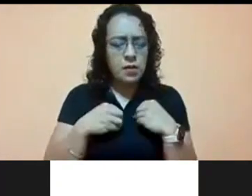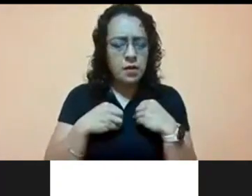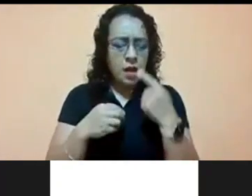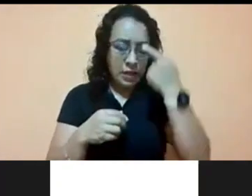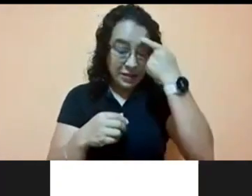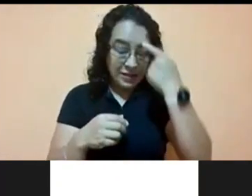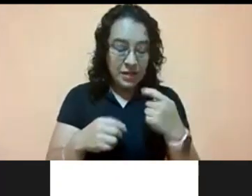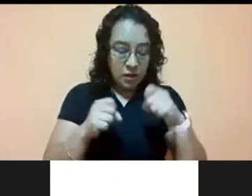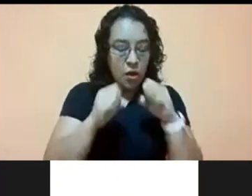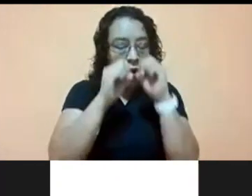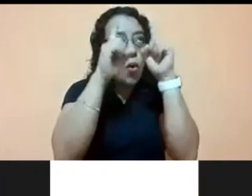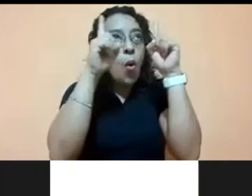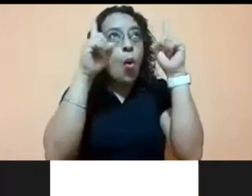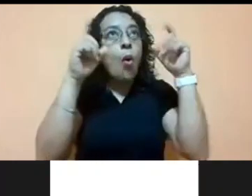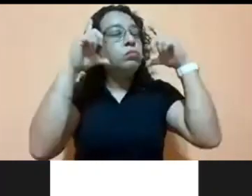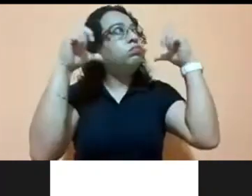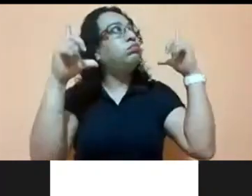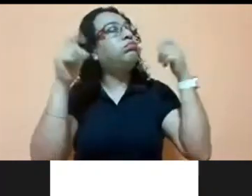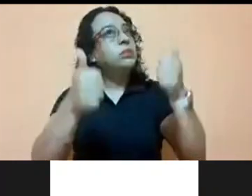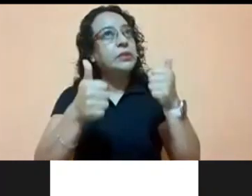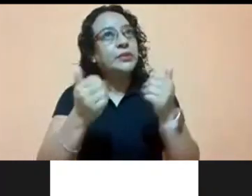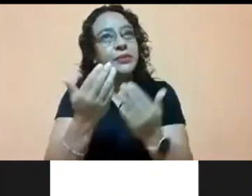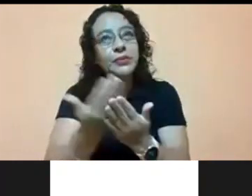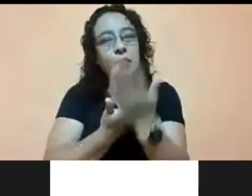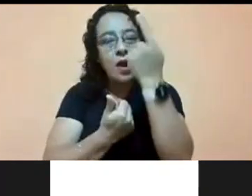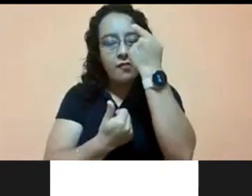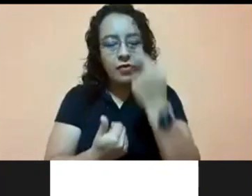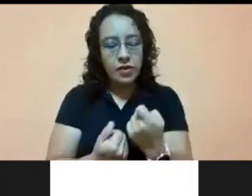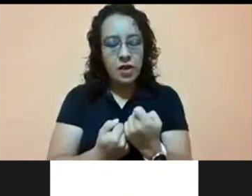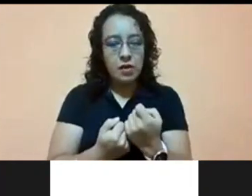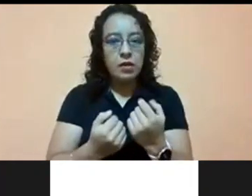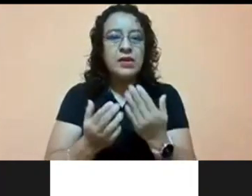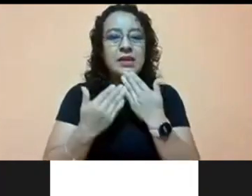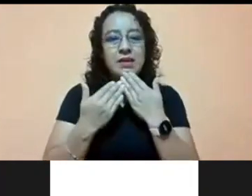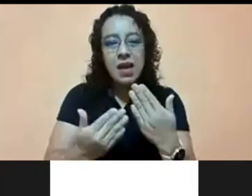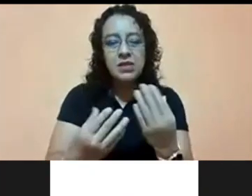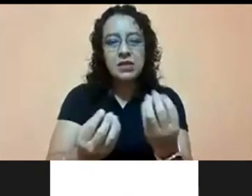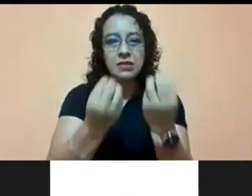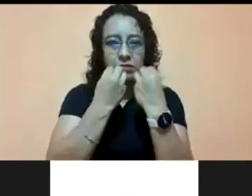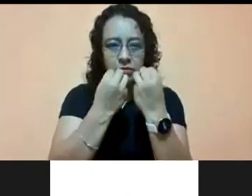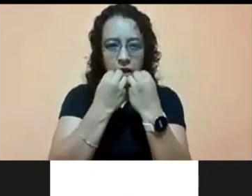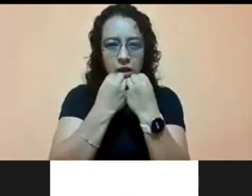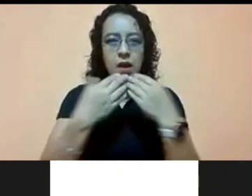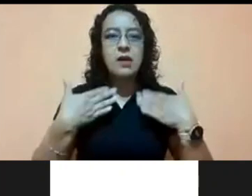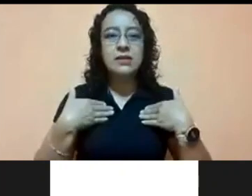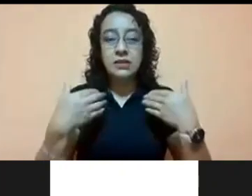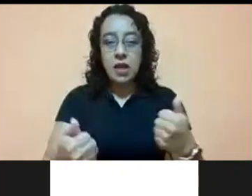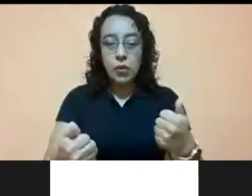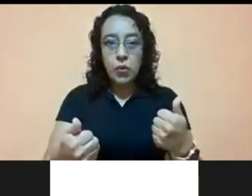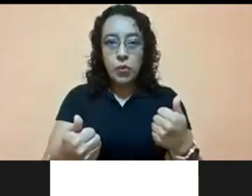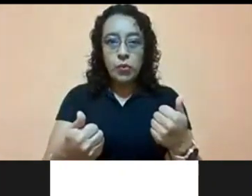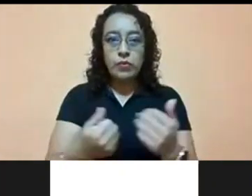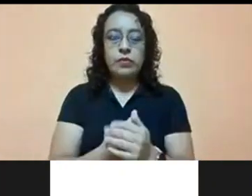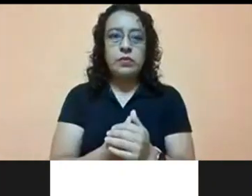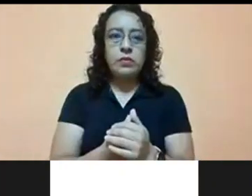de un nuevo día. Gracias por todo lo que nos brindas, por los alimentos, por la salud. Si en algún momento,